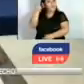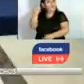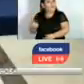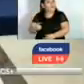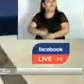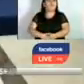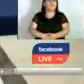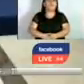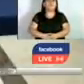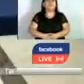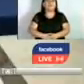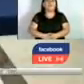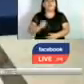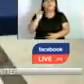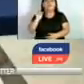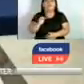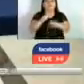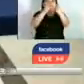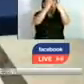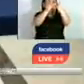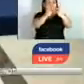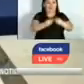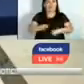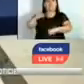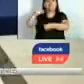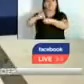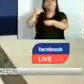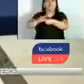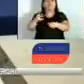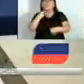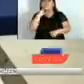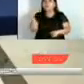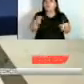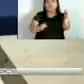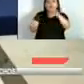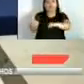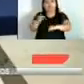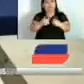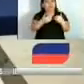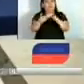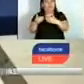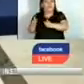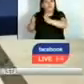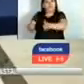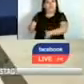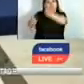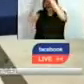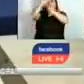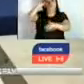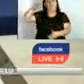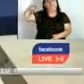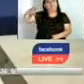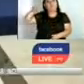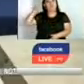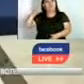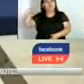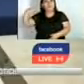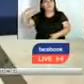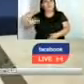¿verdad? Ahora. En este proceso de escrutinio final también estarían participando instituciones como la Procuraduría.